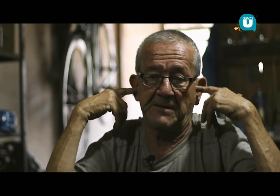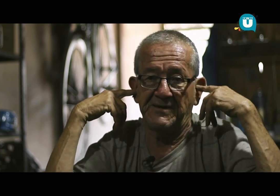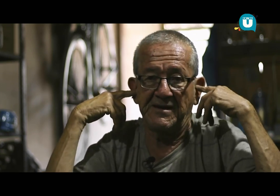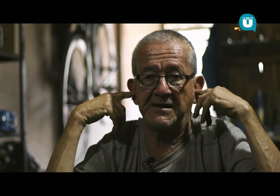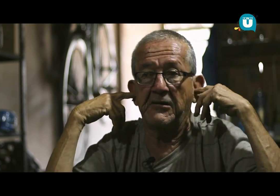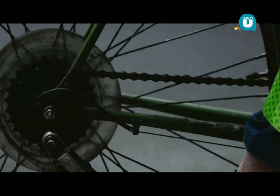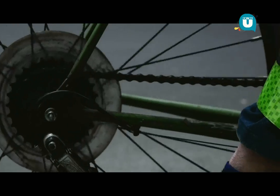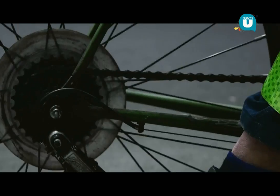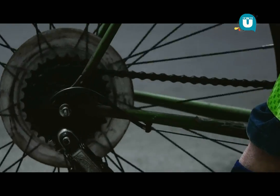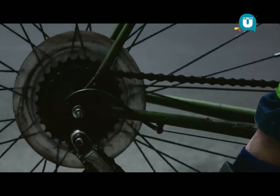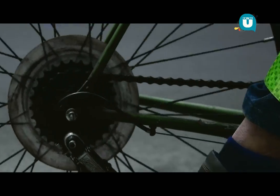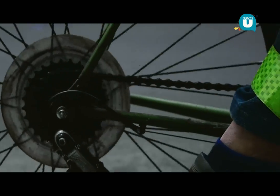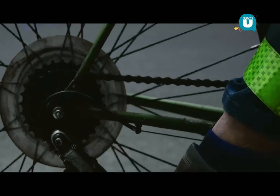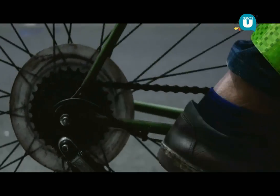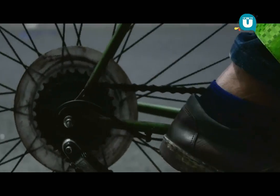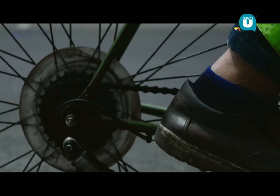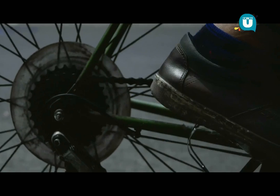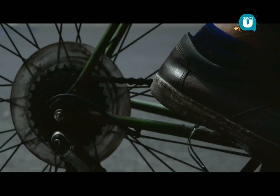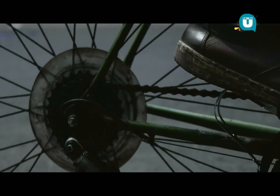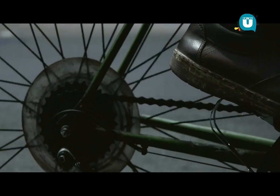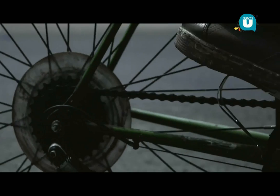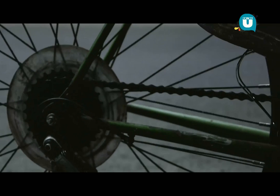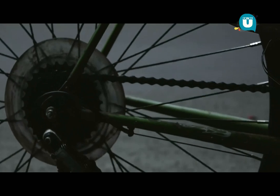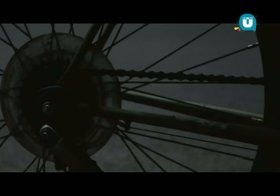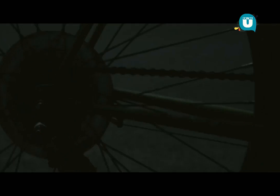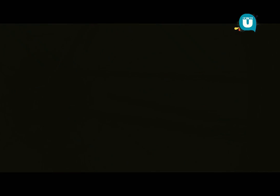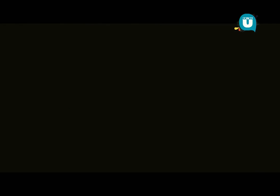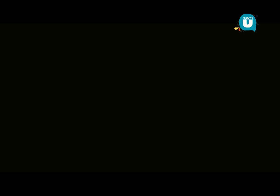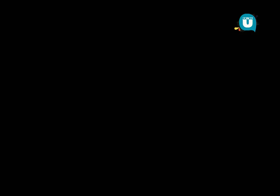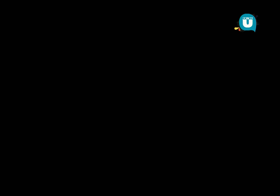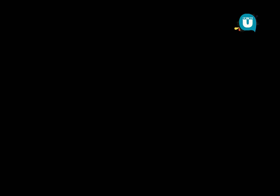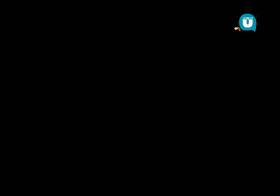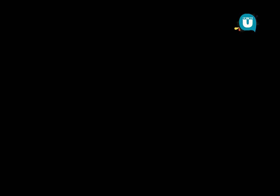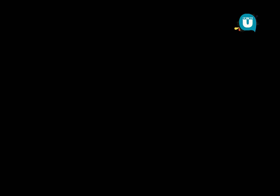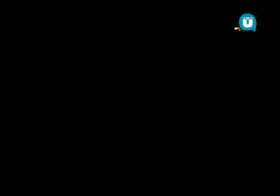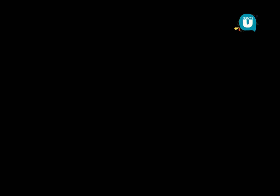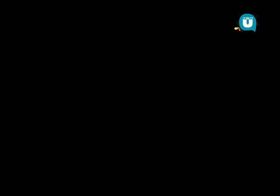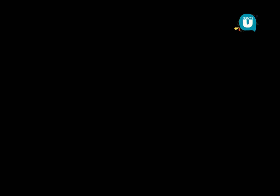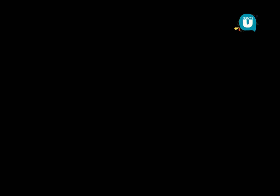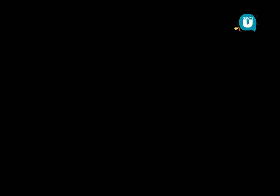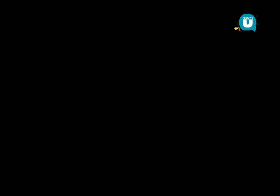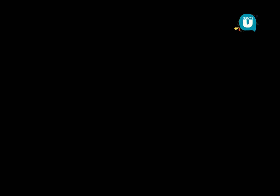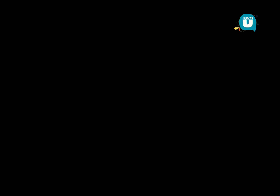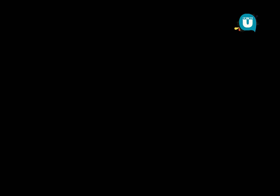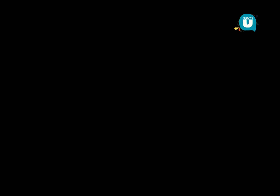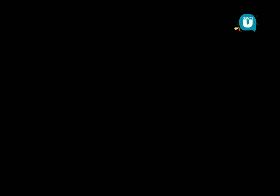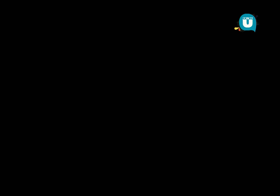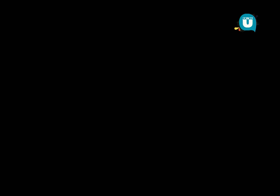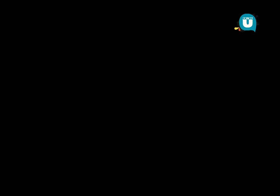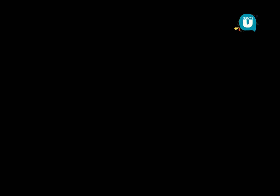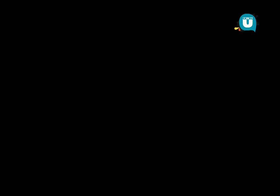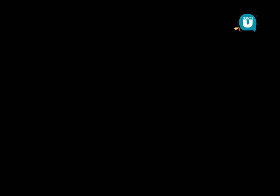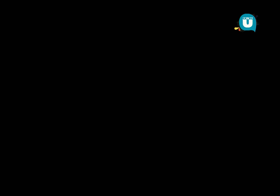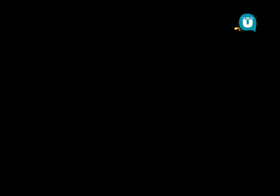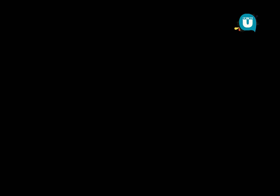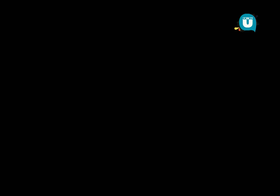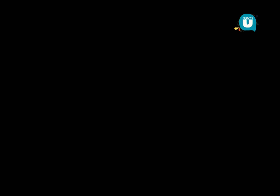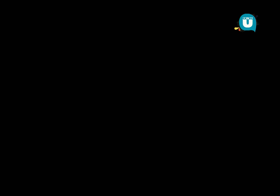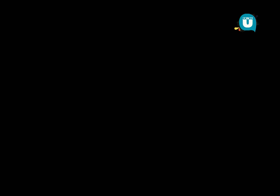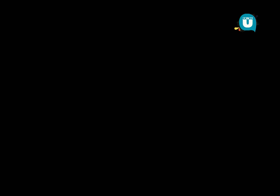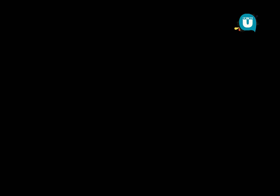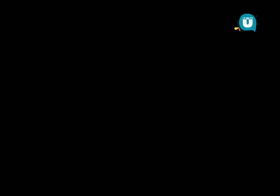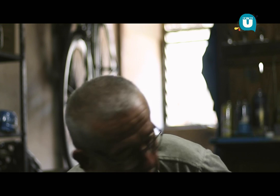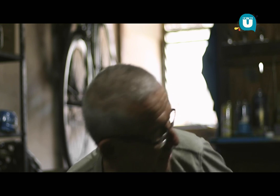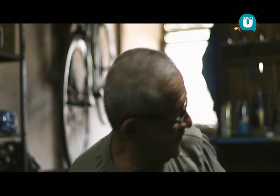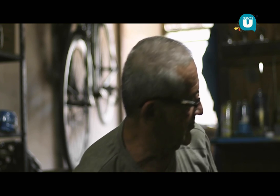yo siempre he llevado radio y he oído las carreras cuando voy caminando también. Se están pegando sobre la parte izquierda de la vía, Lucho